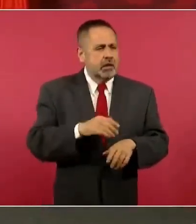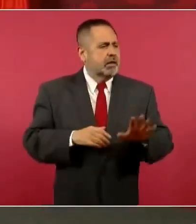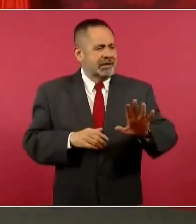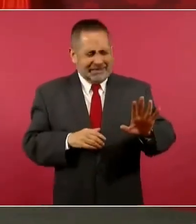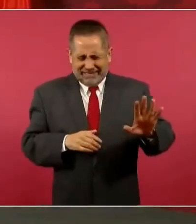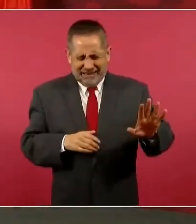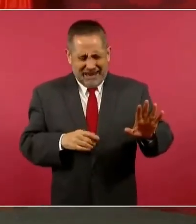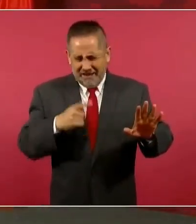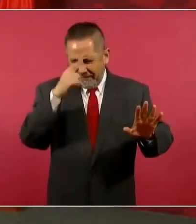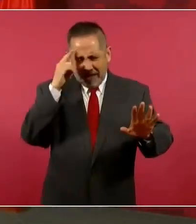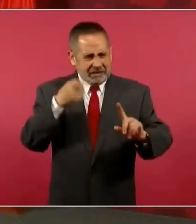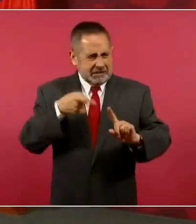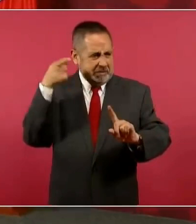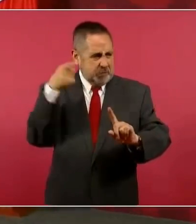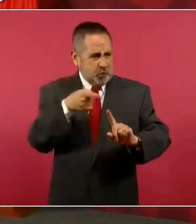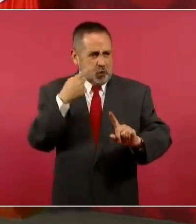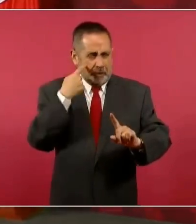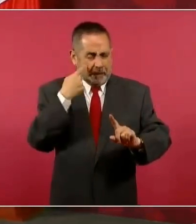vuelta,